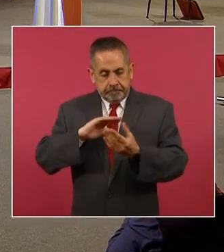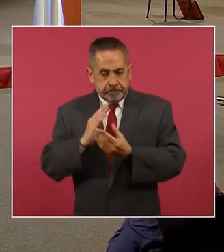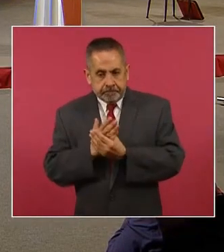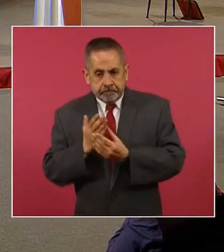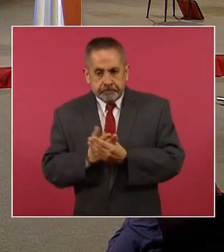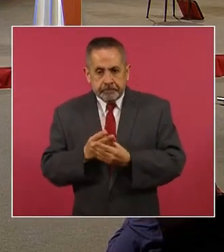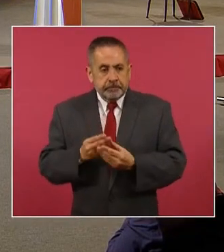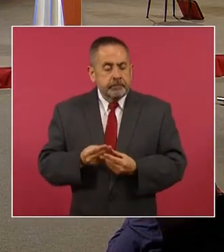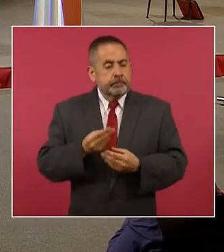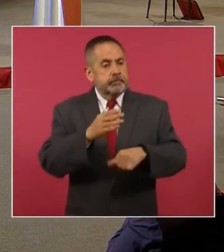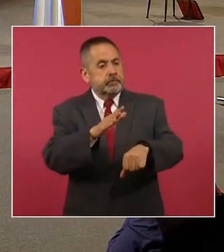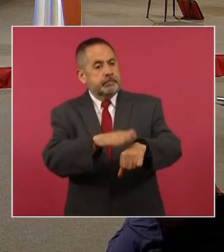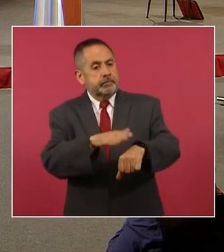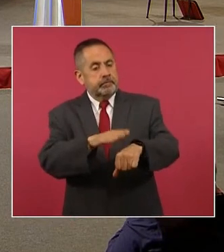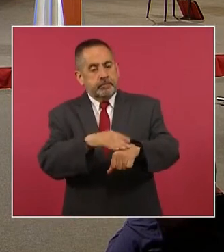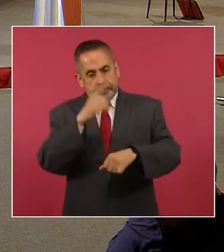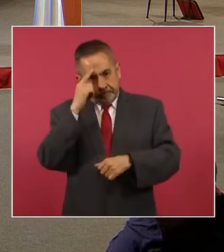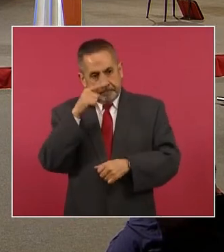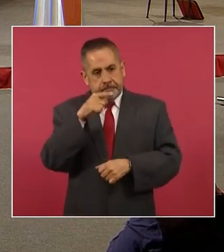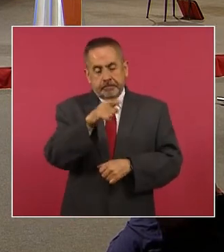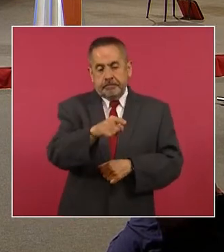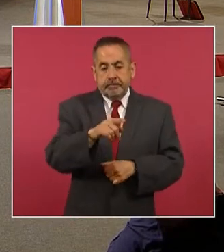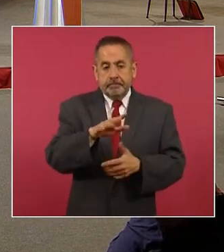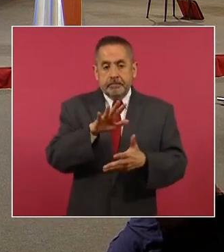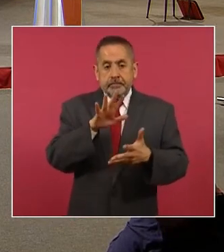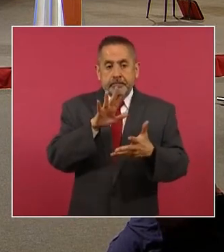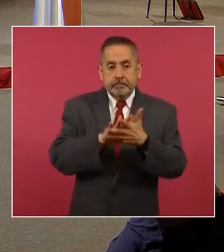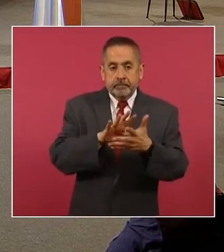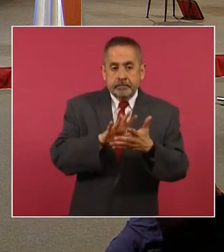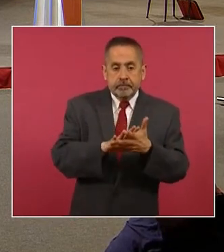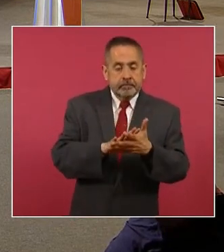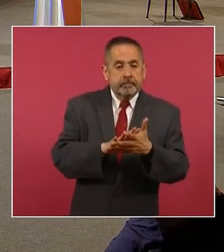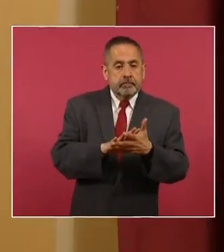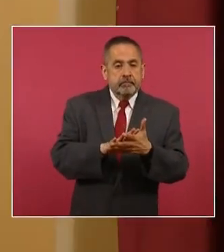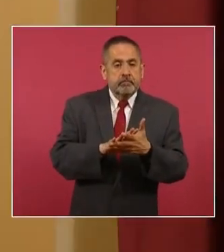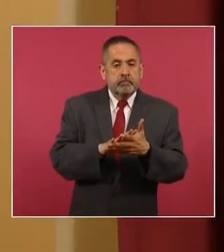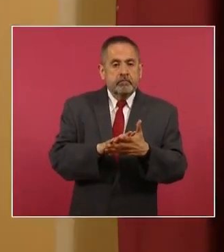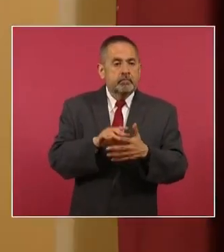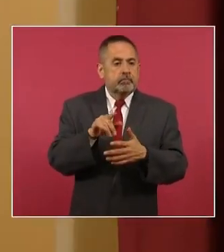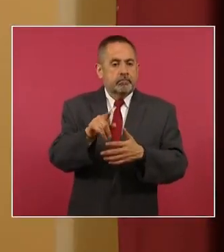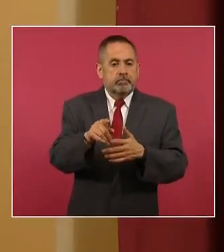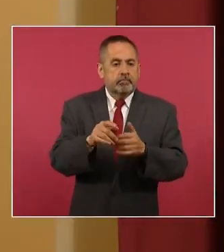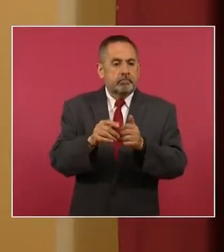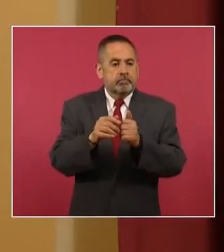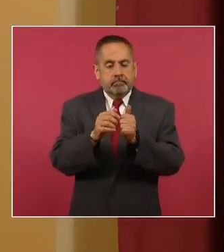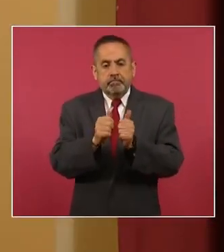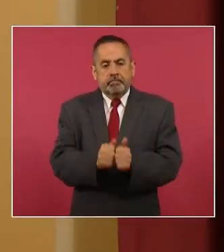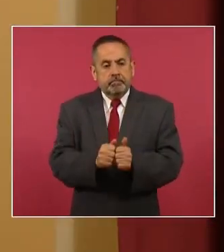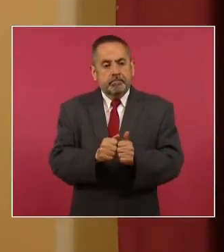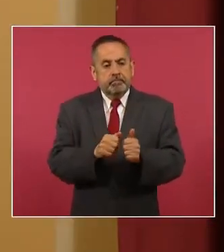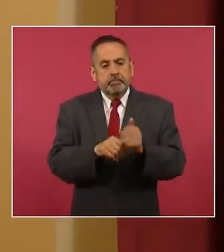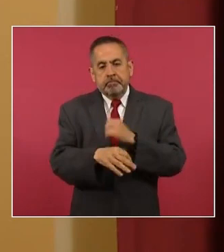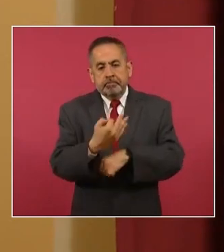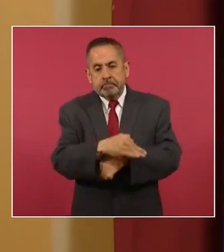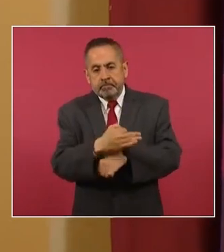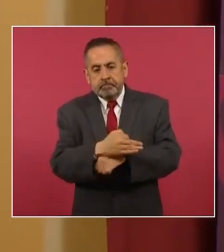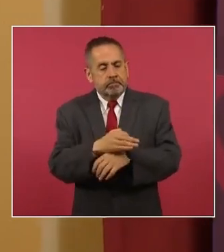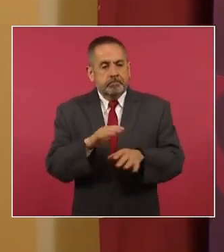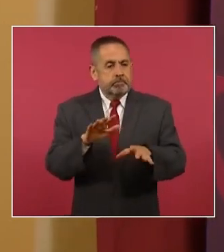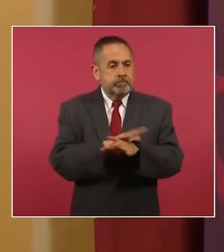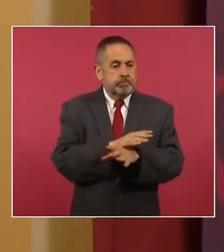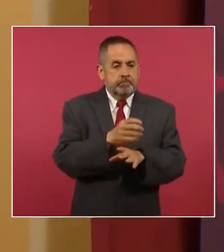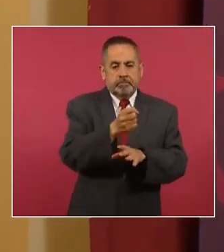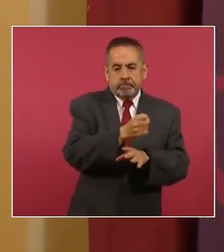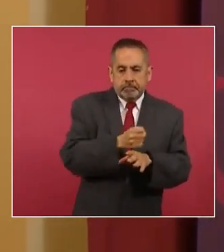el cambio de prisión preventiva a prisión domiciliaria debido a la edad